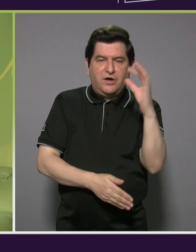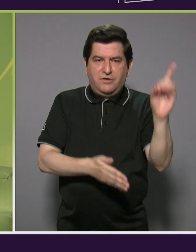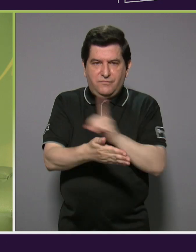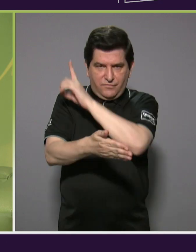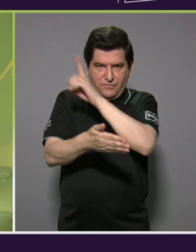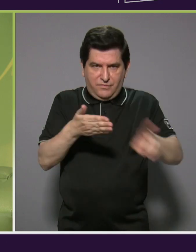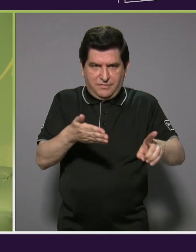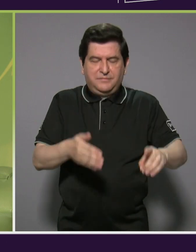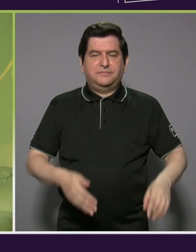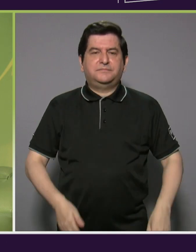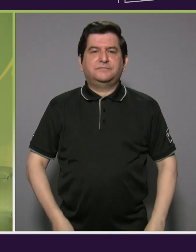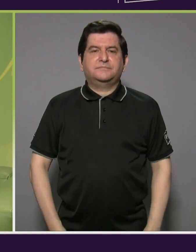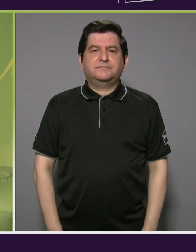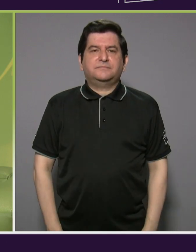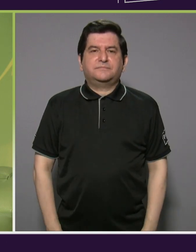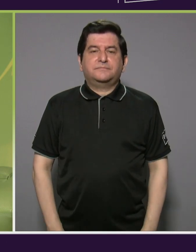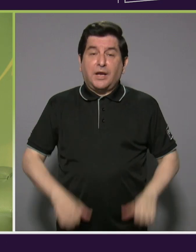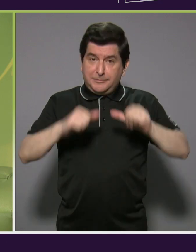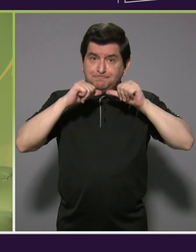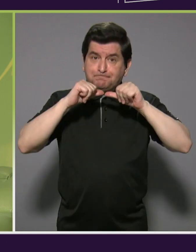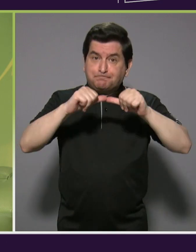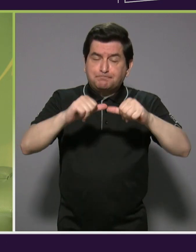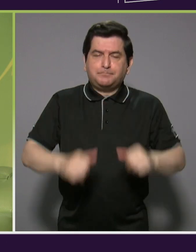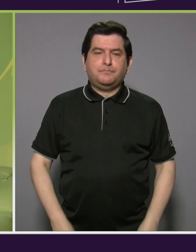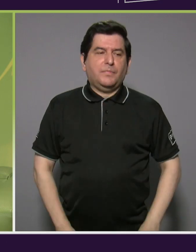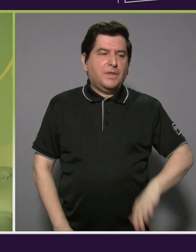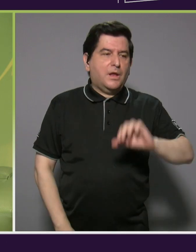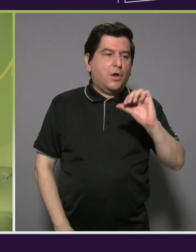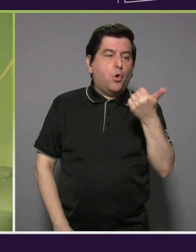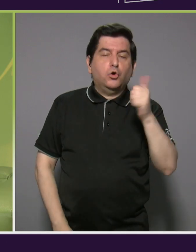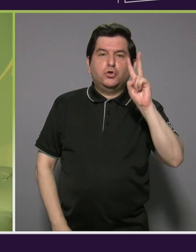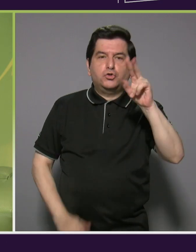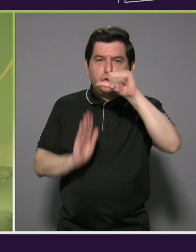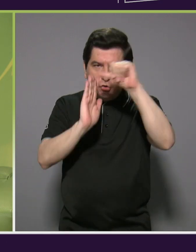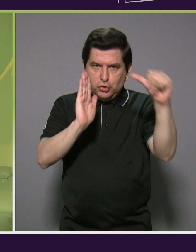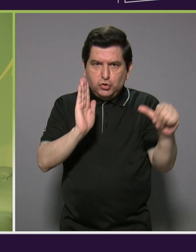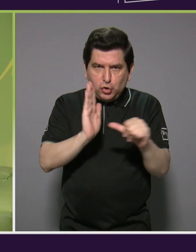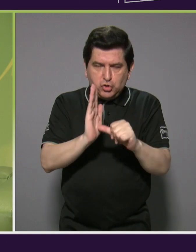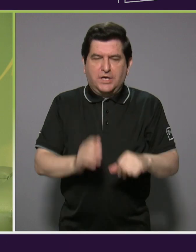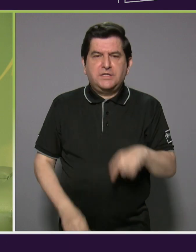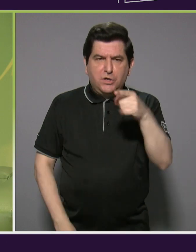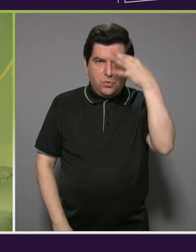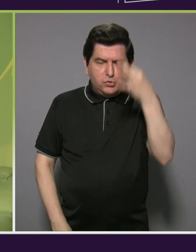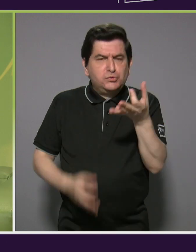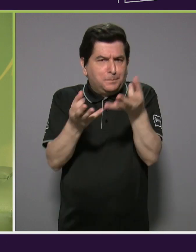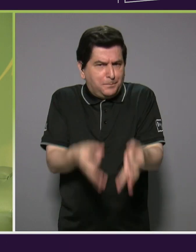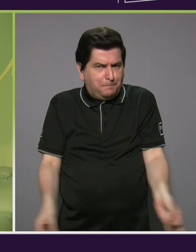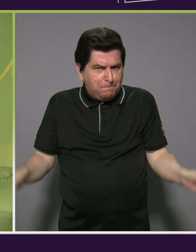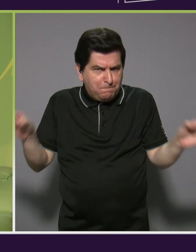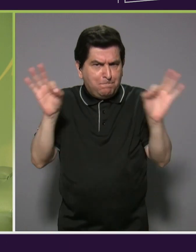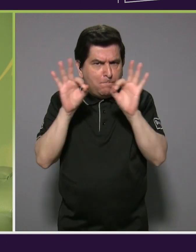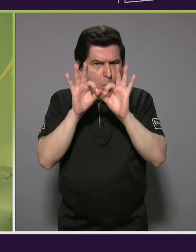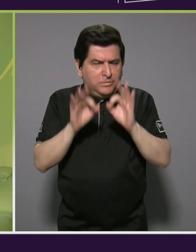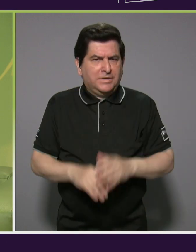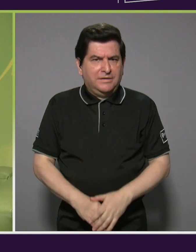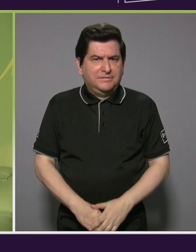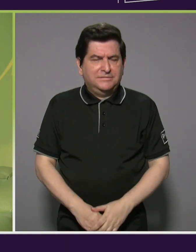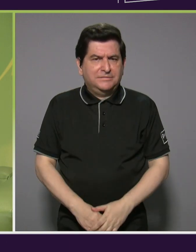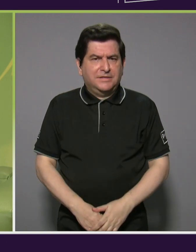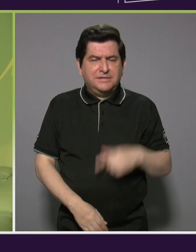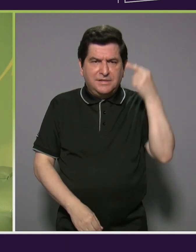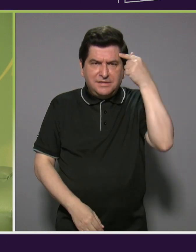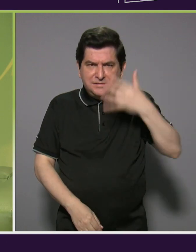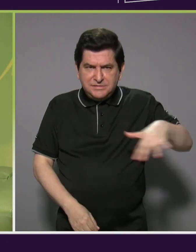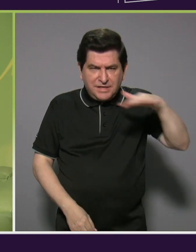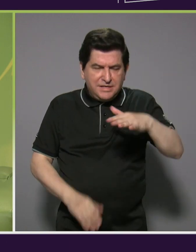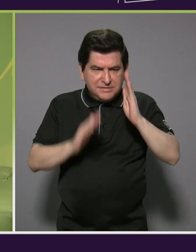discriminación. Prosigamos, entonces, otros 2 artículos también que les parecen cruciales, que la atención del Estado a esta